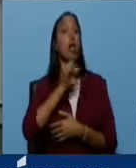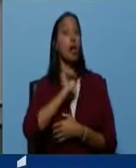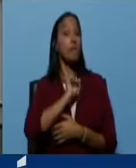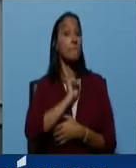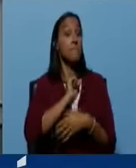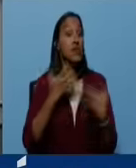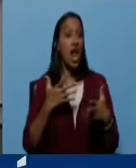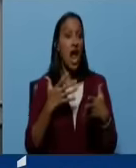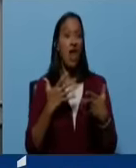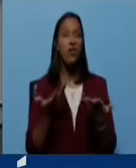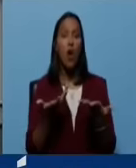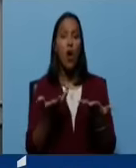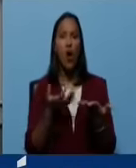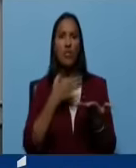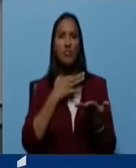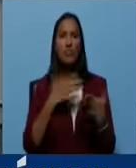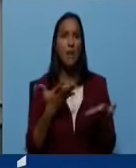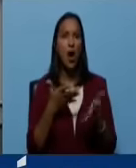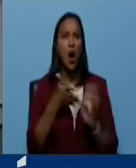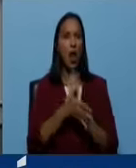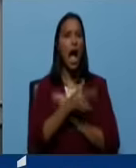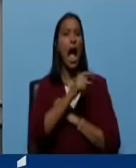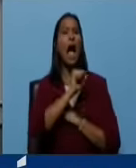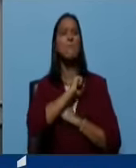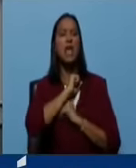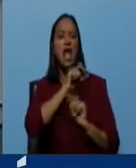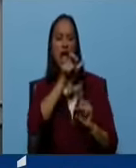temor a la justicia.